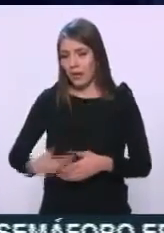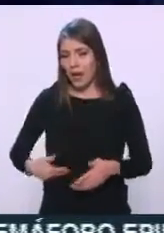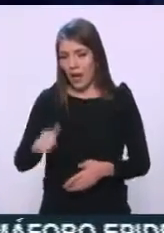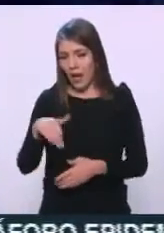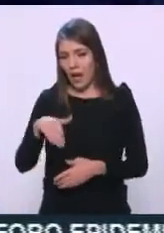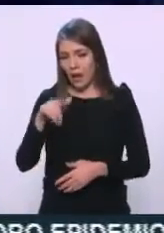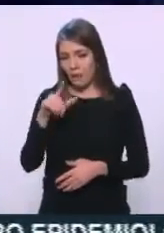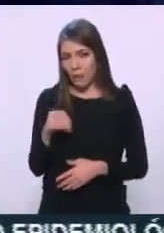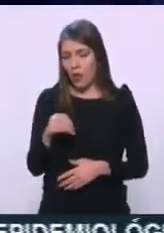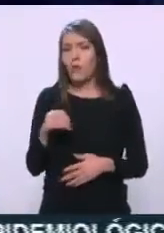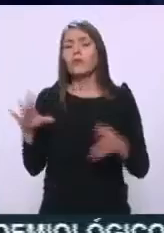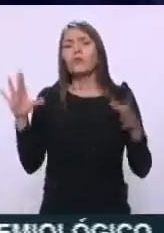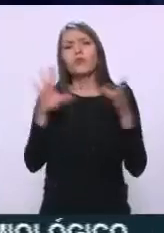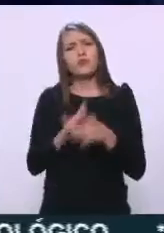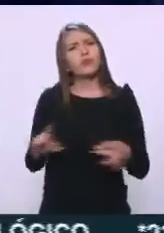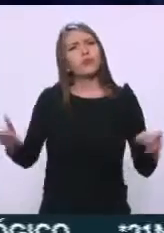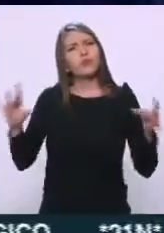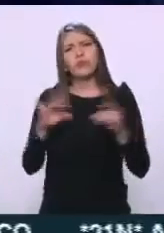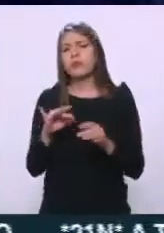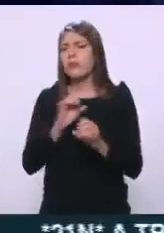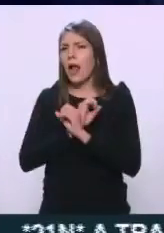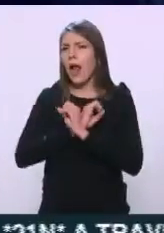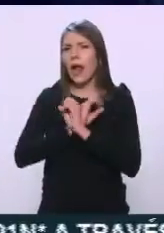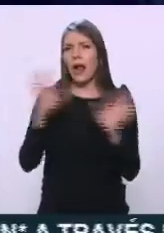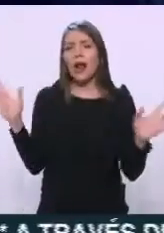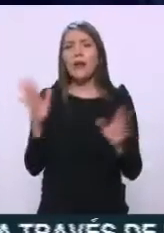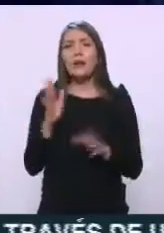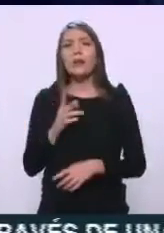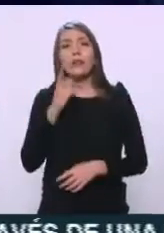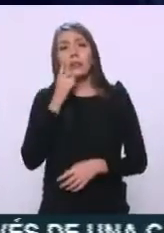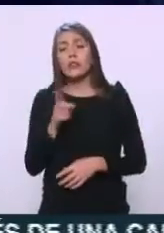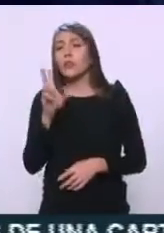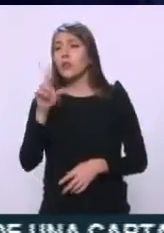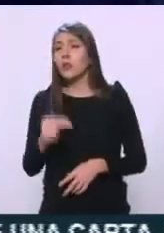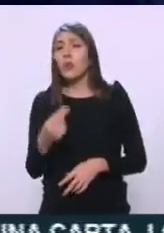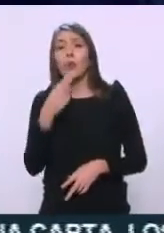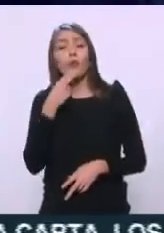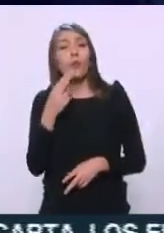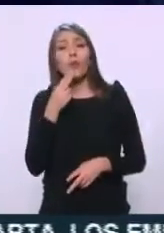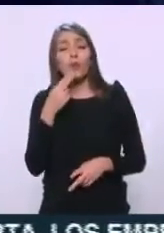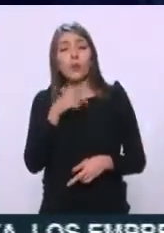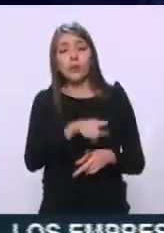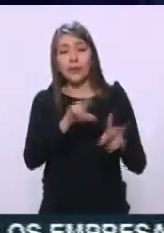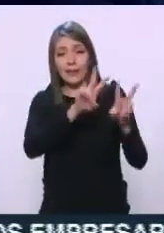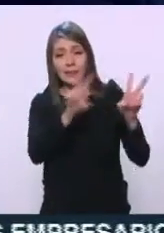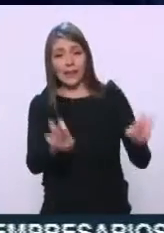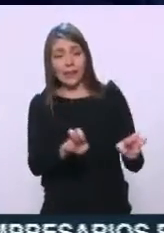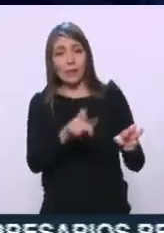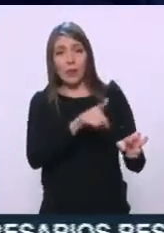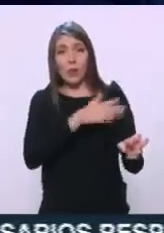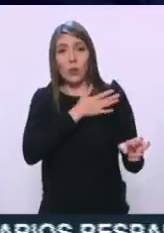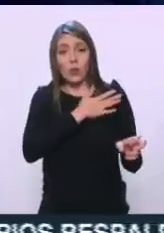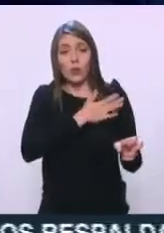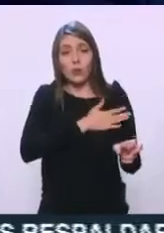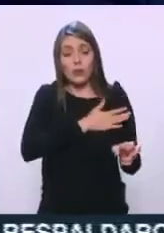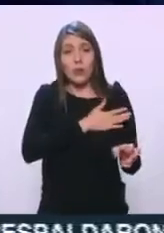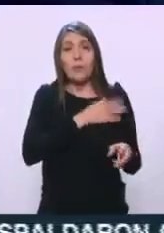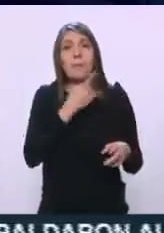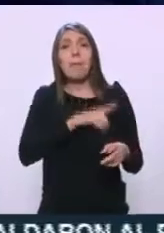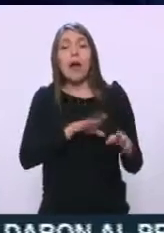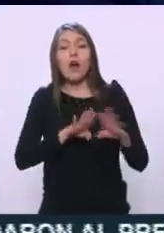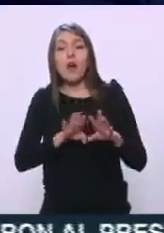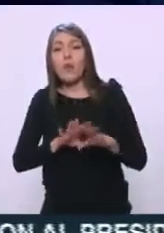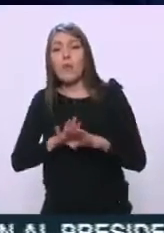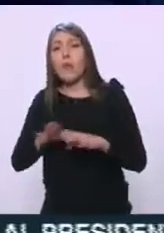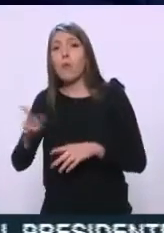muy claro al decir: no vamos a utilizar el asunto de la justicia como un elemento político. Esa es